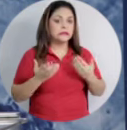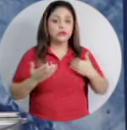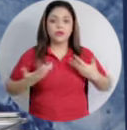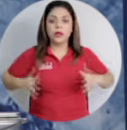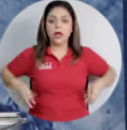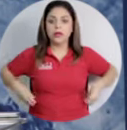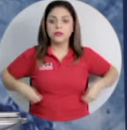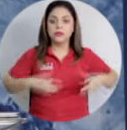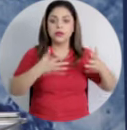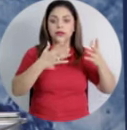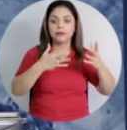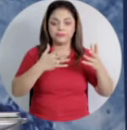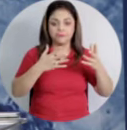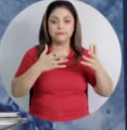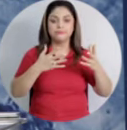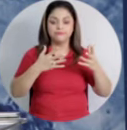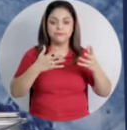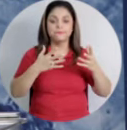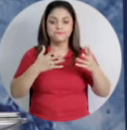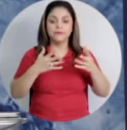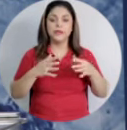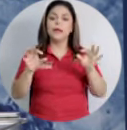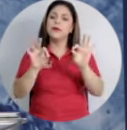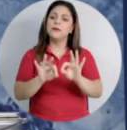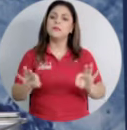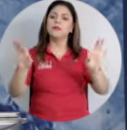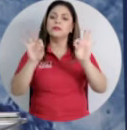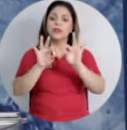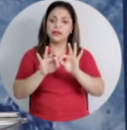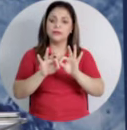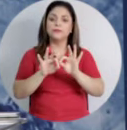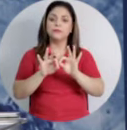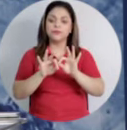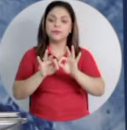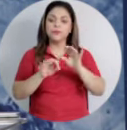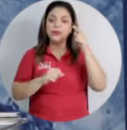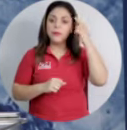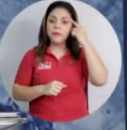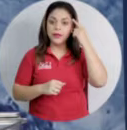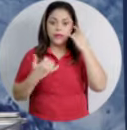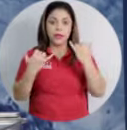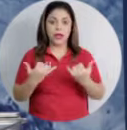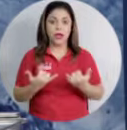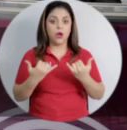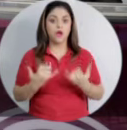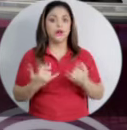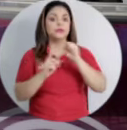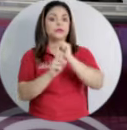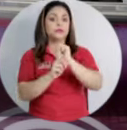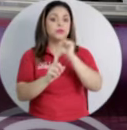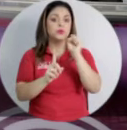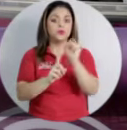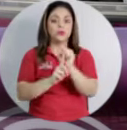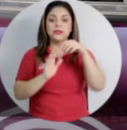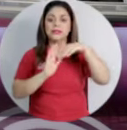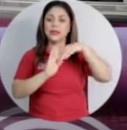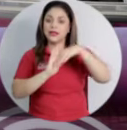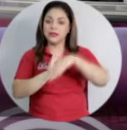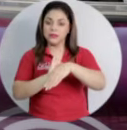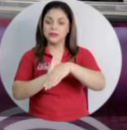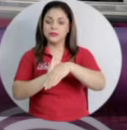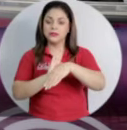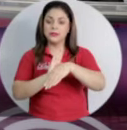importante, ¿verdad?, que tomemos conciencia primero de que en efecto estamos ante una situación de crisis. No una crisis de